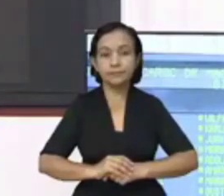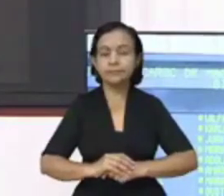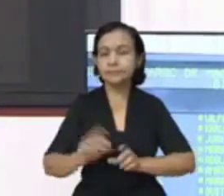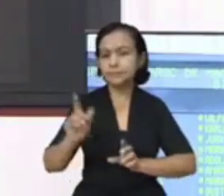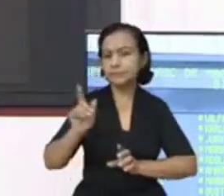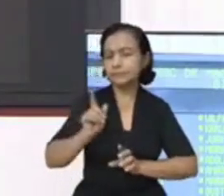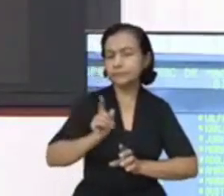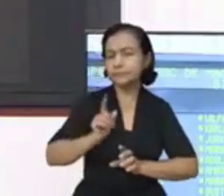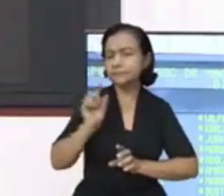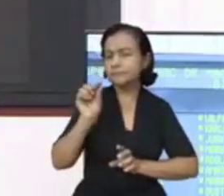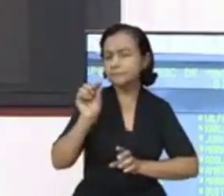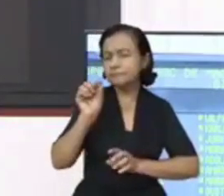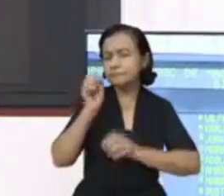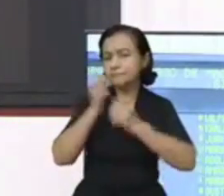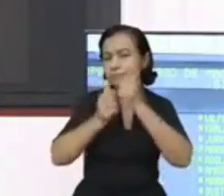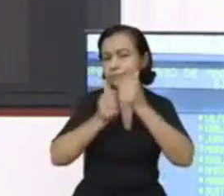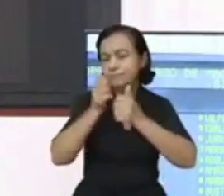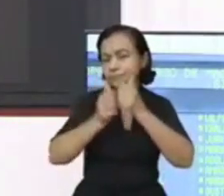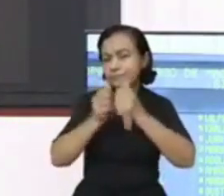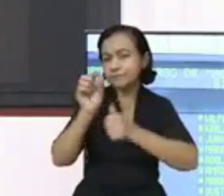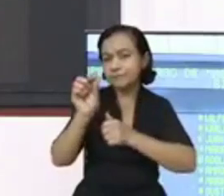Tenemos un problema